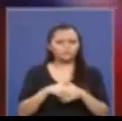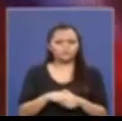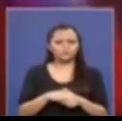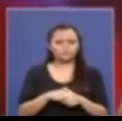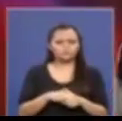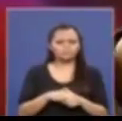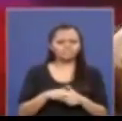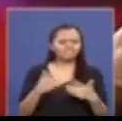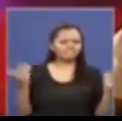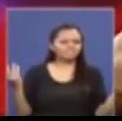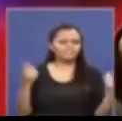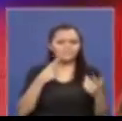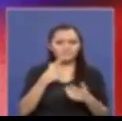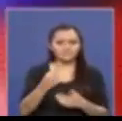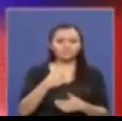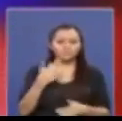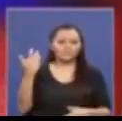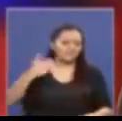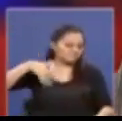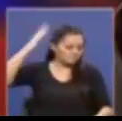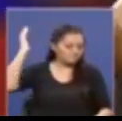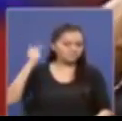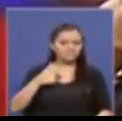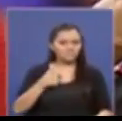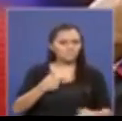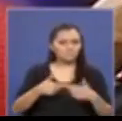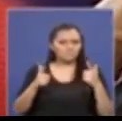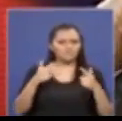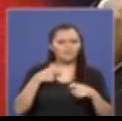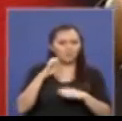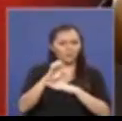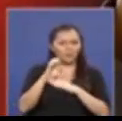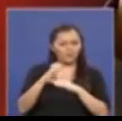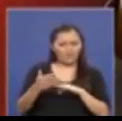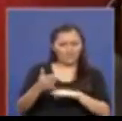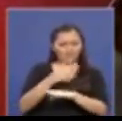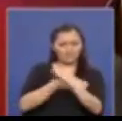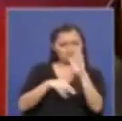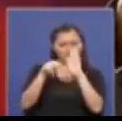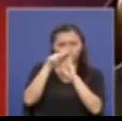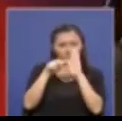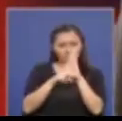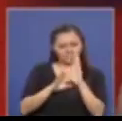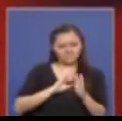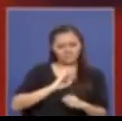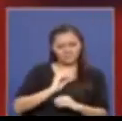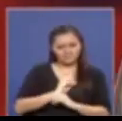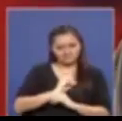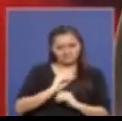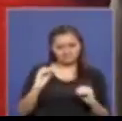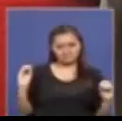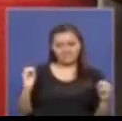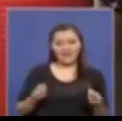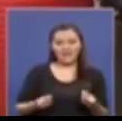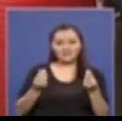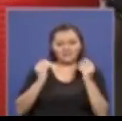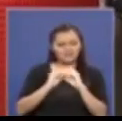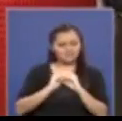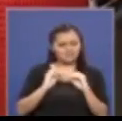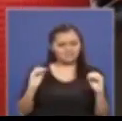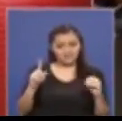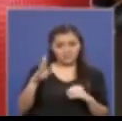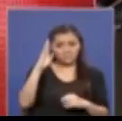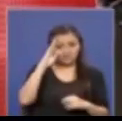para decir, déjenos seguir haciendo lo que nos dé la gana. Ustedes saben que Ecuador no tenía normas técnicas, normas de calidad. Y si